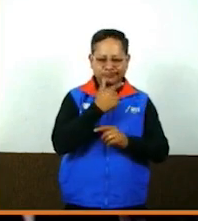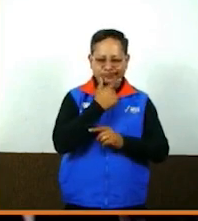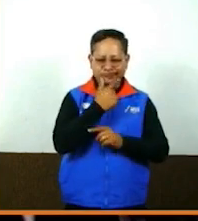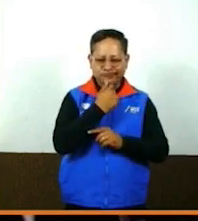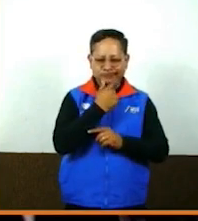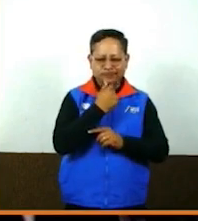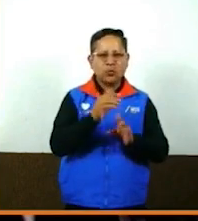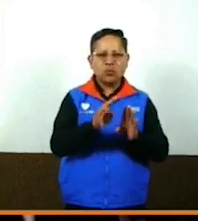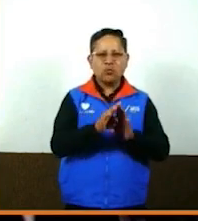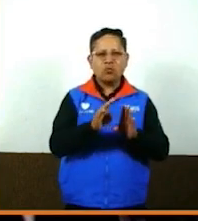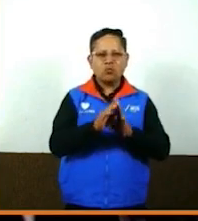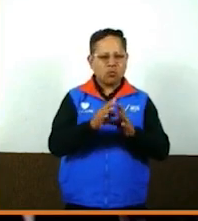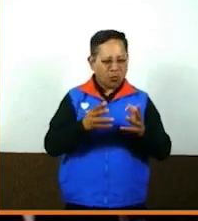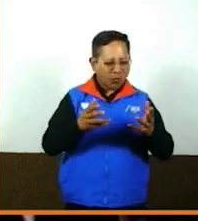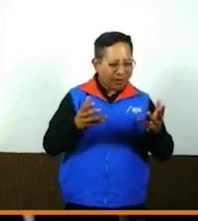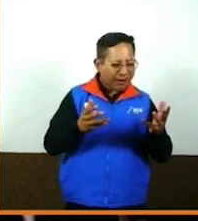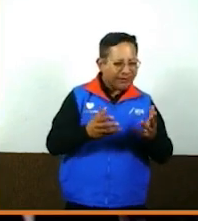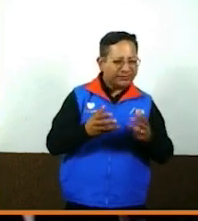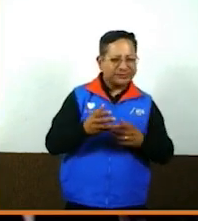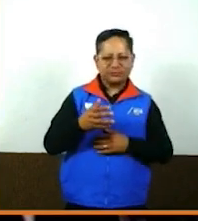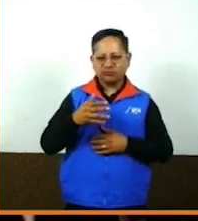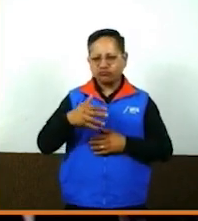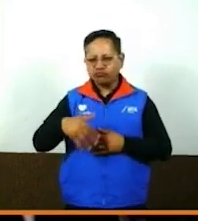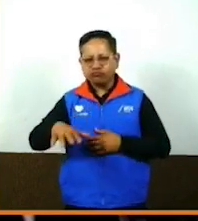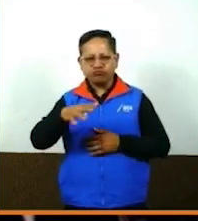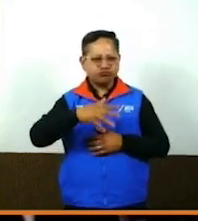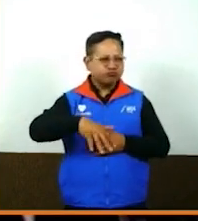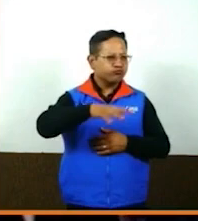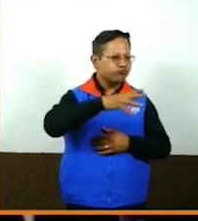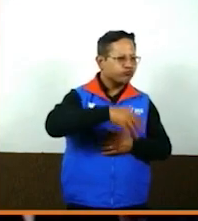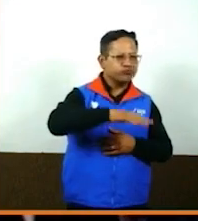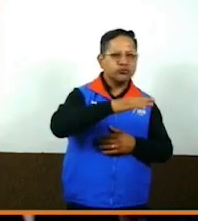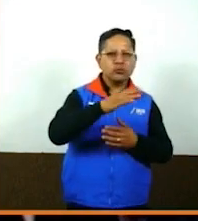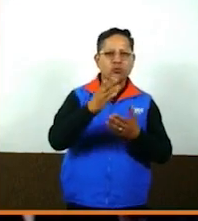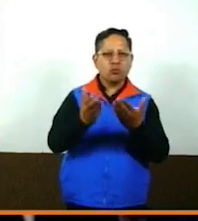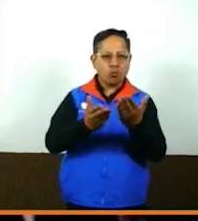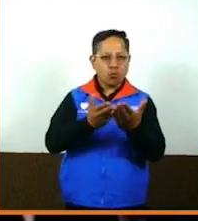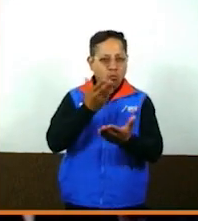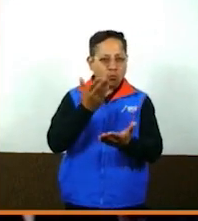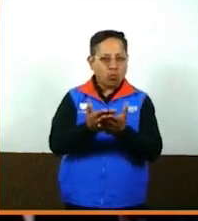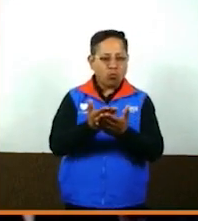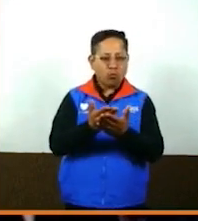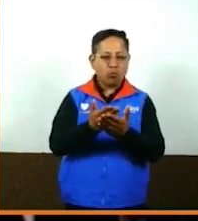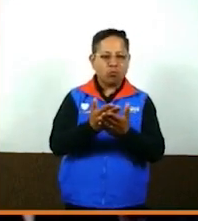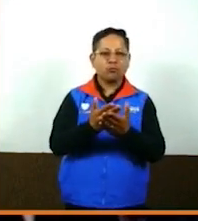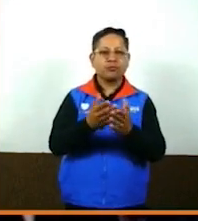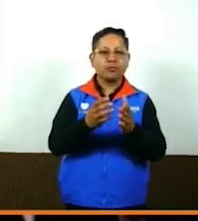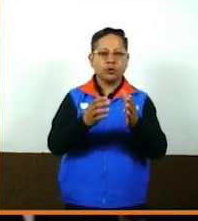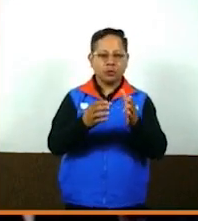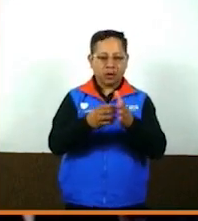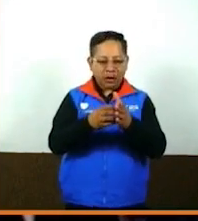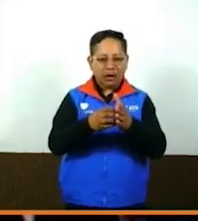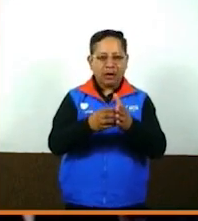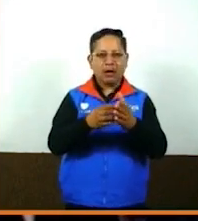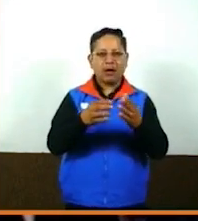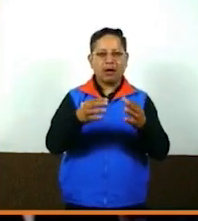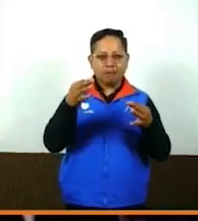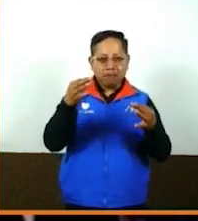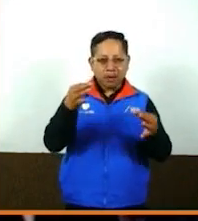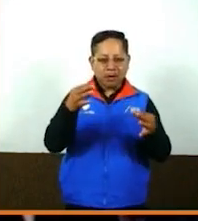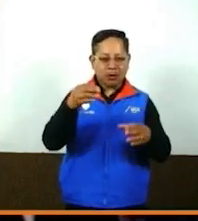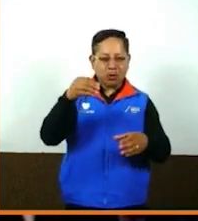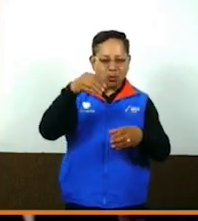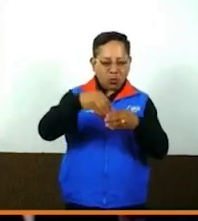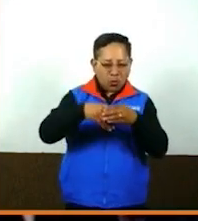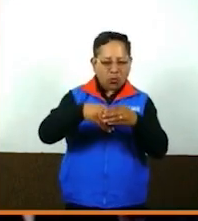Entonces estamos buscando en todos lados nuevas propuestas de empaques que permitan reducir tanto el uso de energía